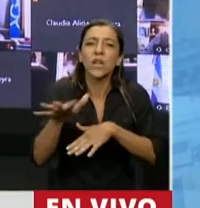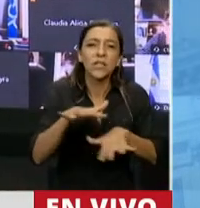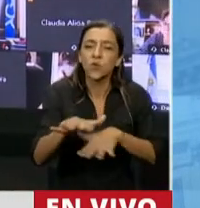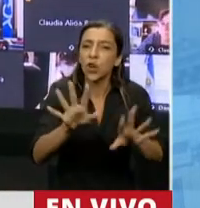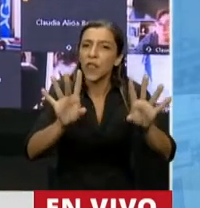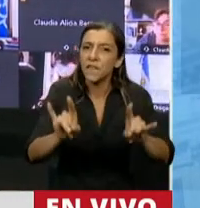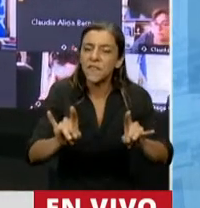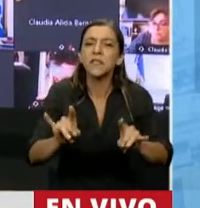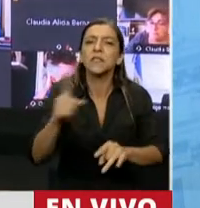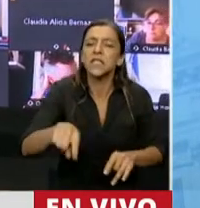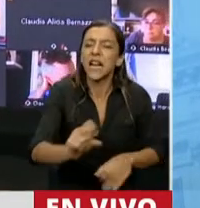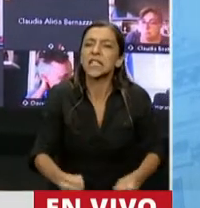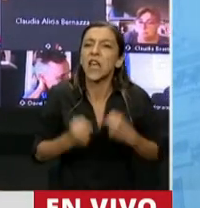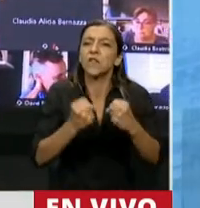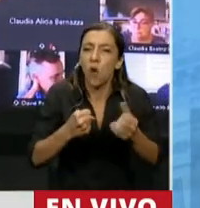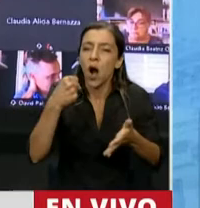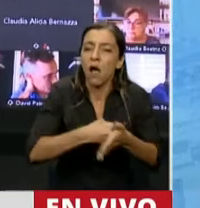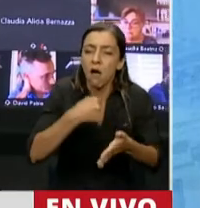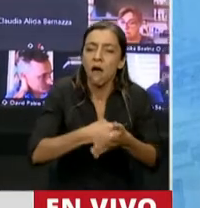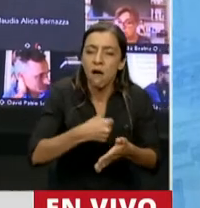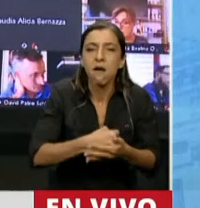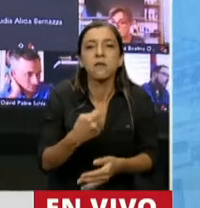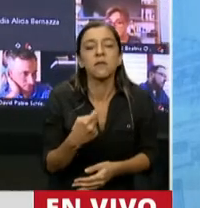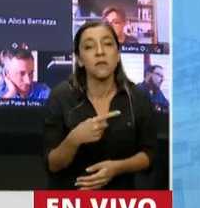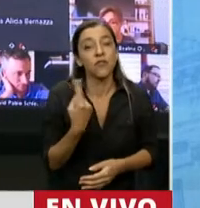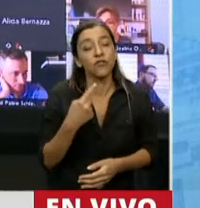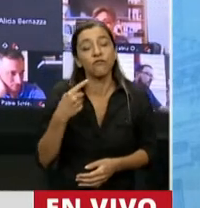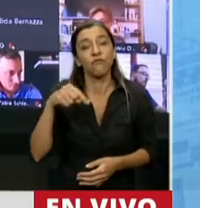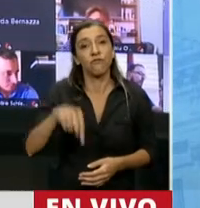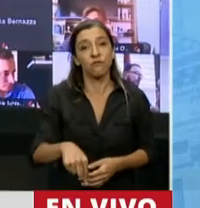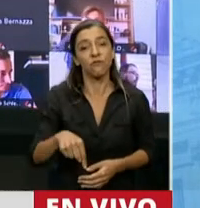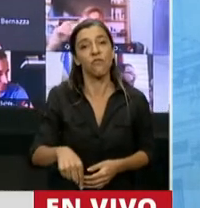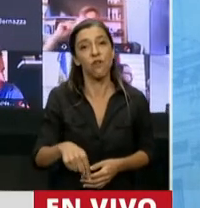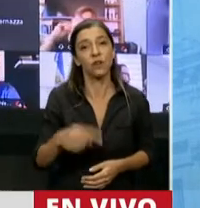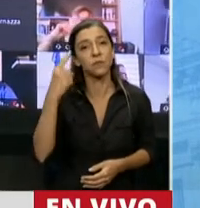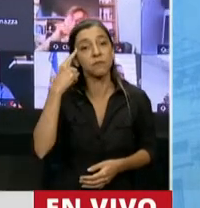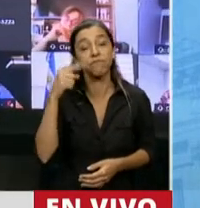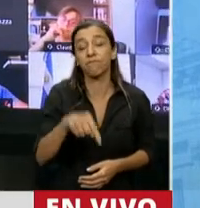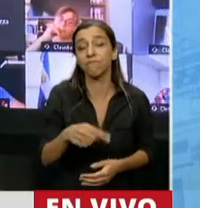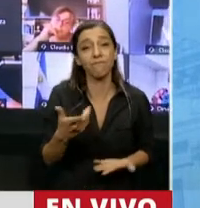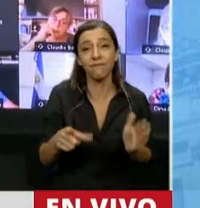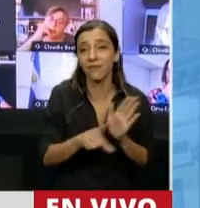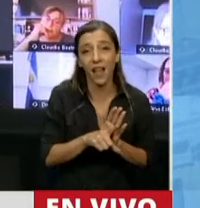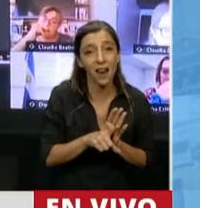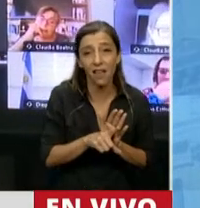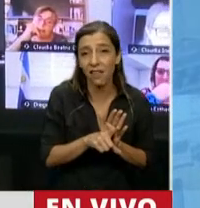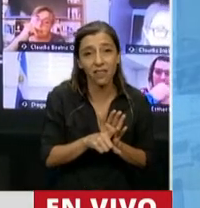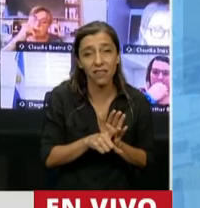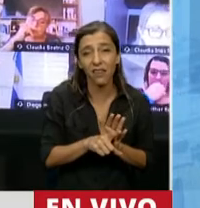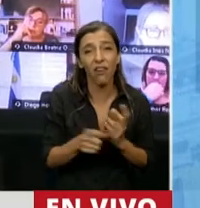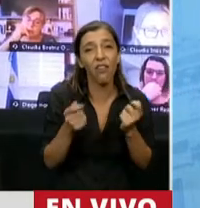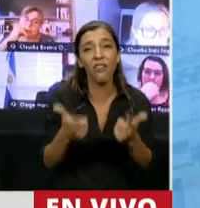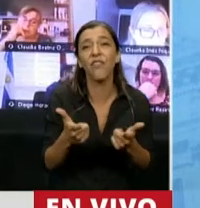hoy estamos pensando en esta ley presidente que no trae más que dolor en este